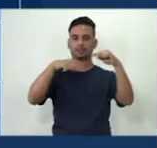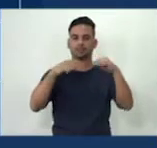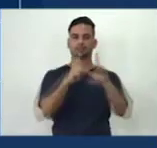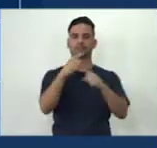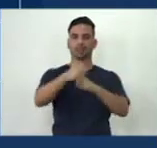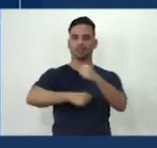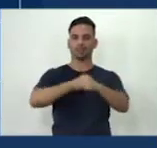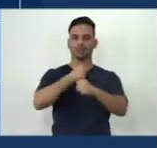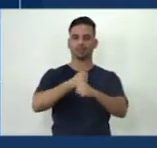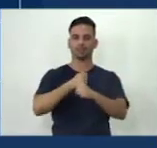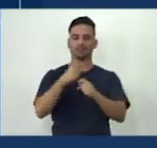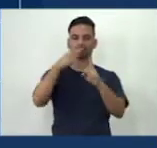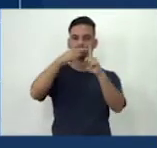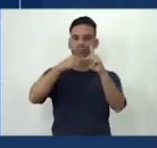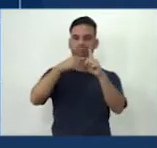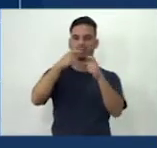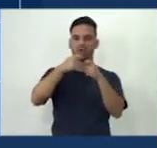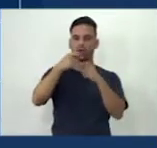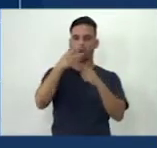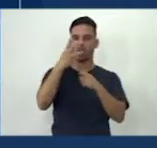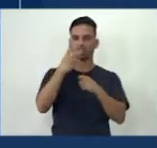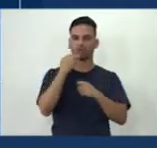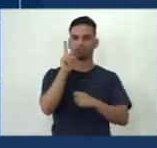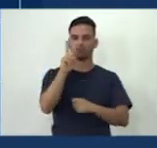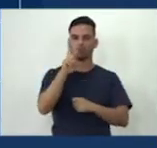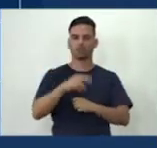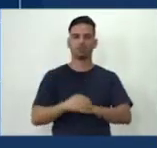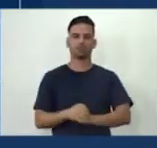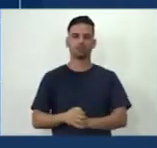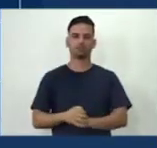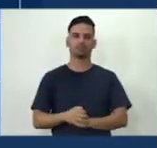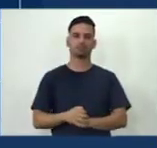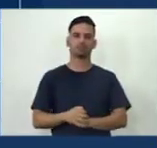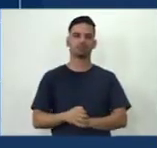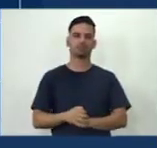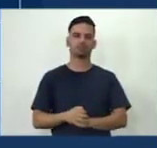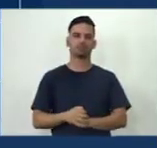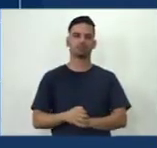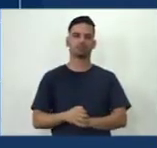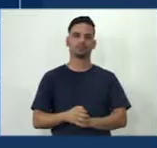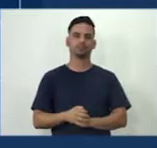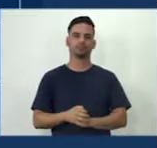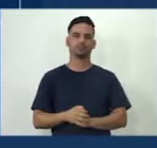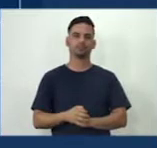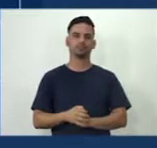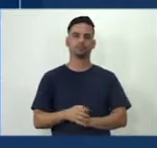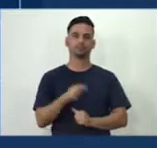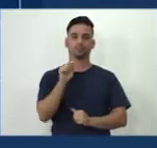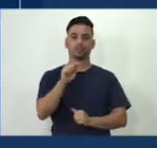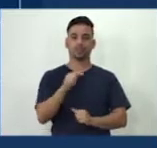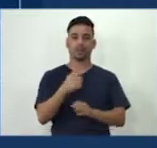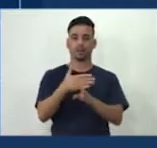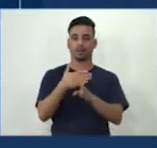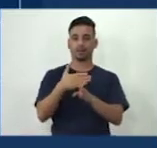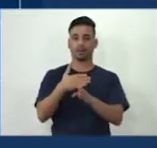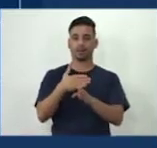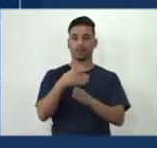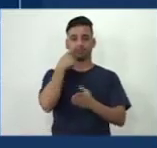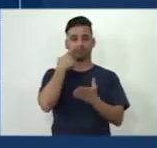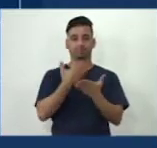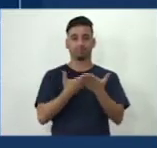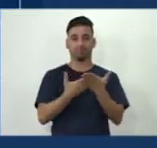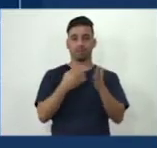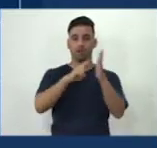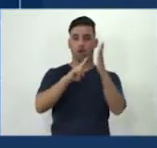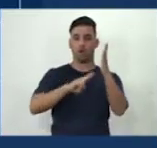la U, que su instrumento de medición es el voltímetro y que se conecta en paralelo a los elementos consumidores del circuito y a la fuente de corriente,